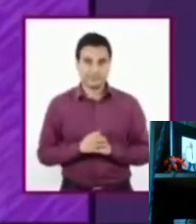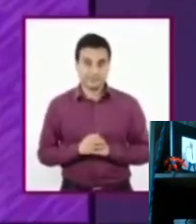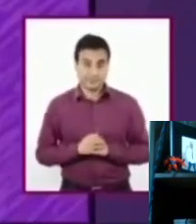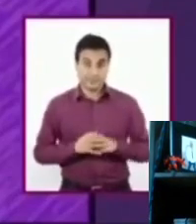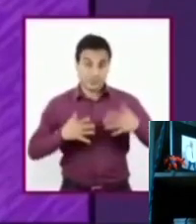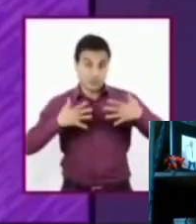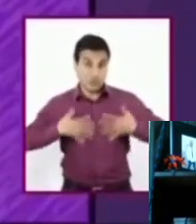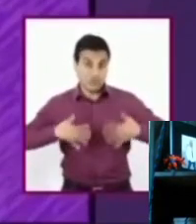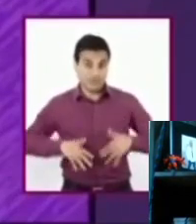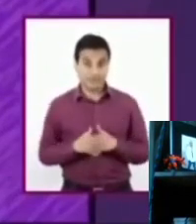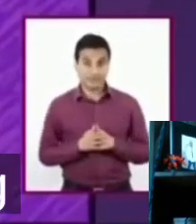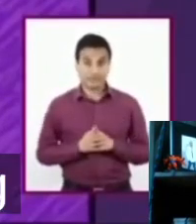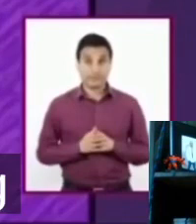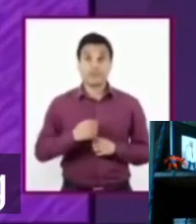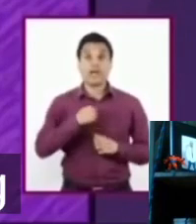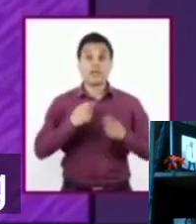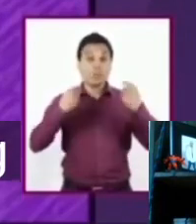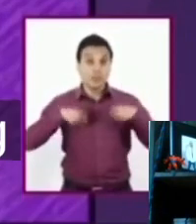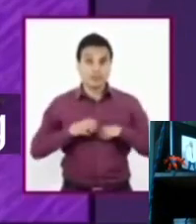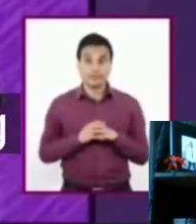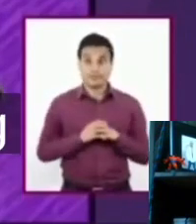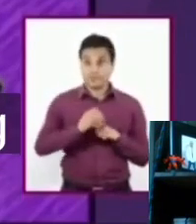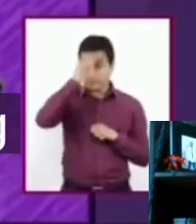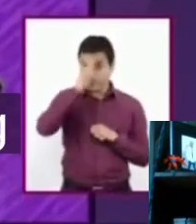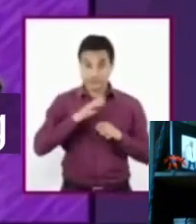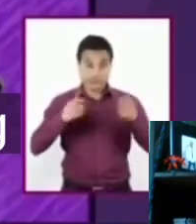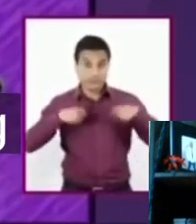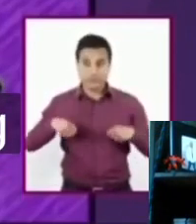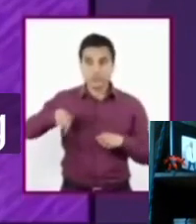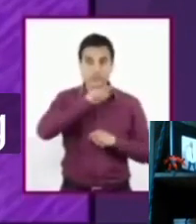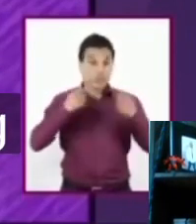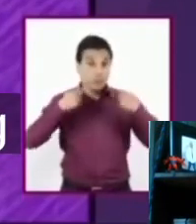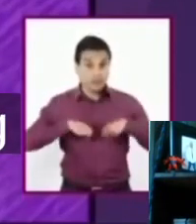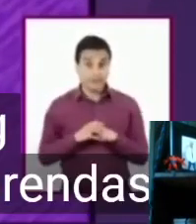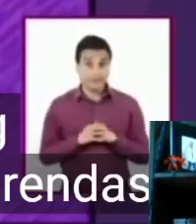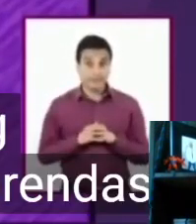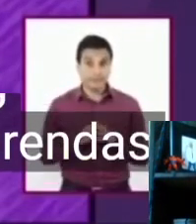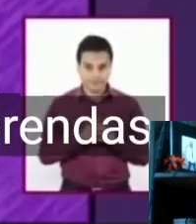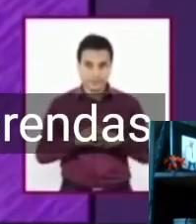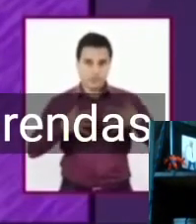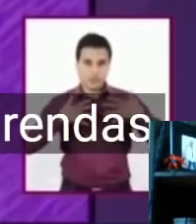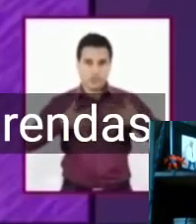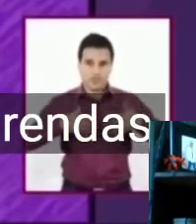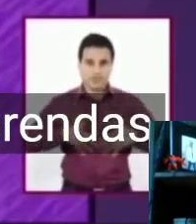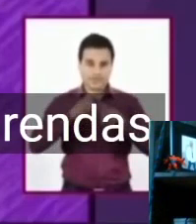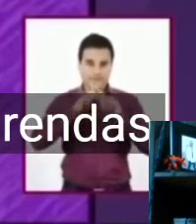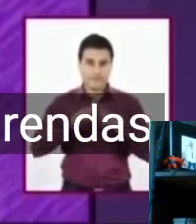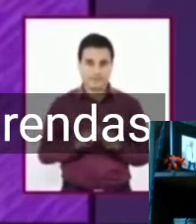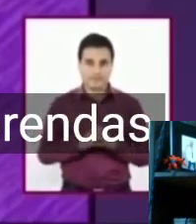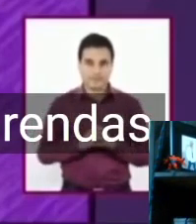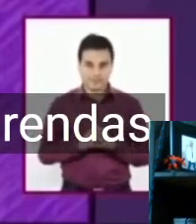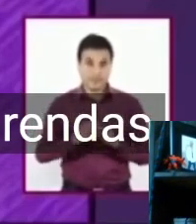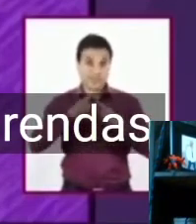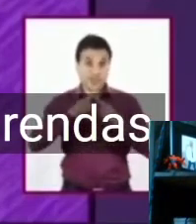ropa con la frase hay mueren is where we there were in y las prendas de vestir short